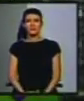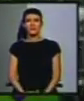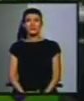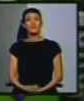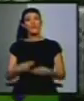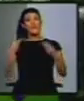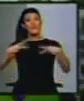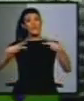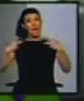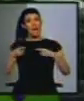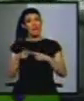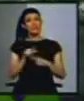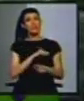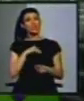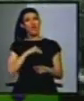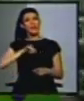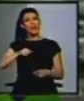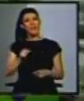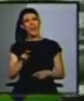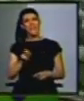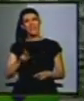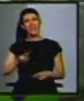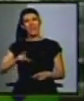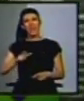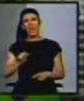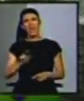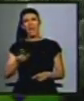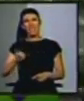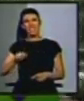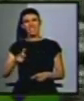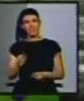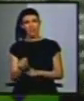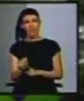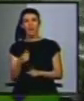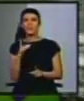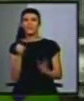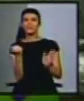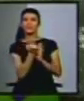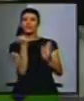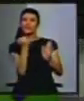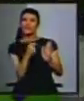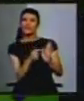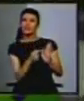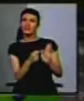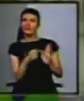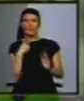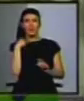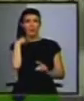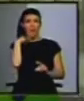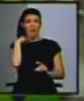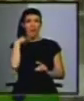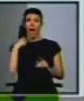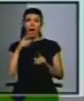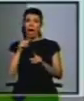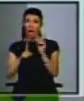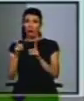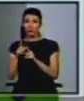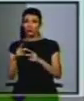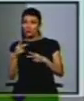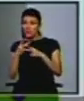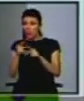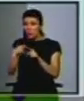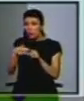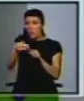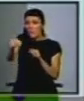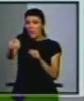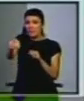En Viña del Mar, el nombre de Javier Garriga Bromblum ya es marca registrada. Algunos kilómetros más allá,